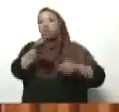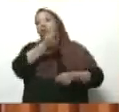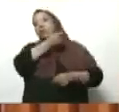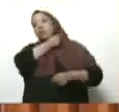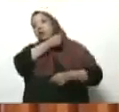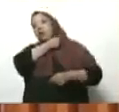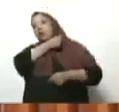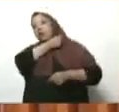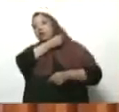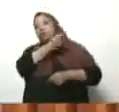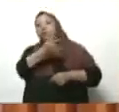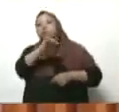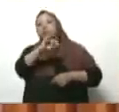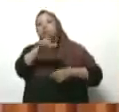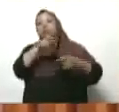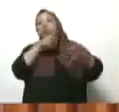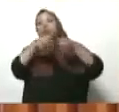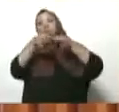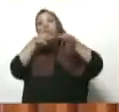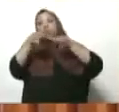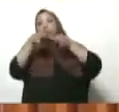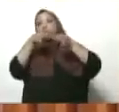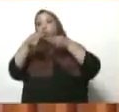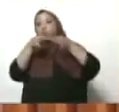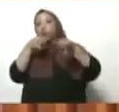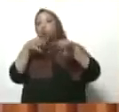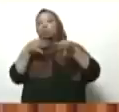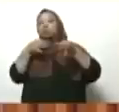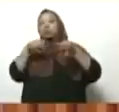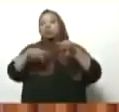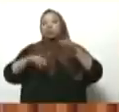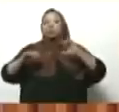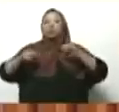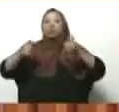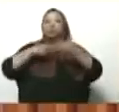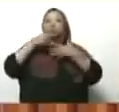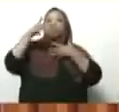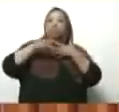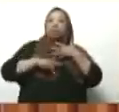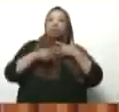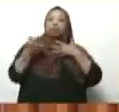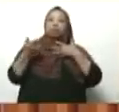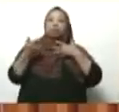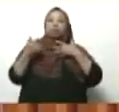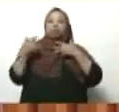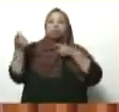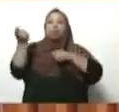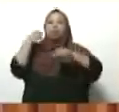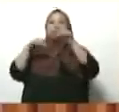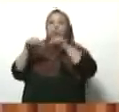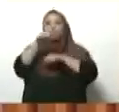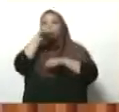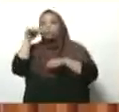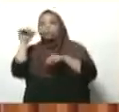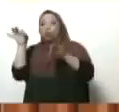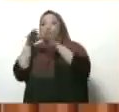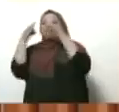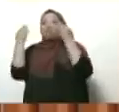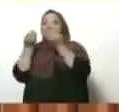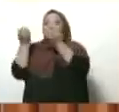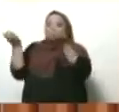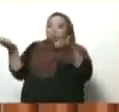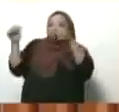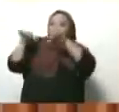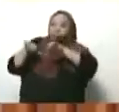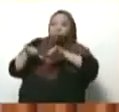república bolivariana de venezuela tarek william saab en este lanzamiento del plan la droga destruye a tu familia también ha